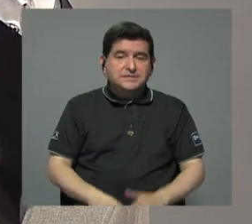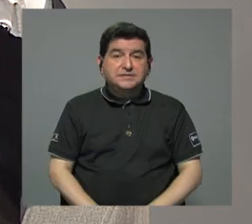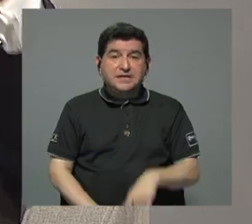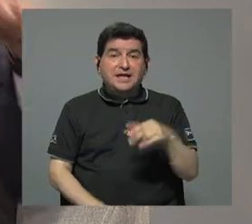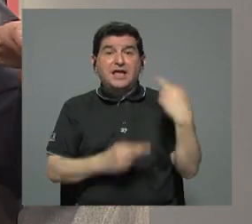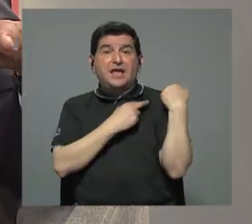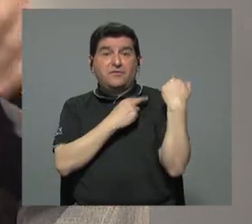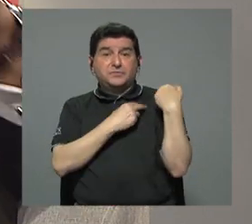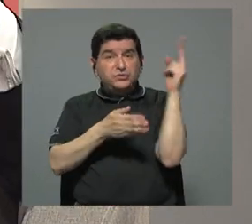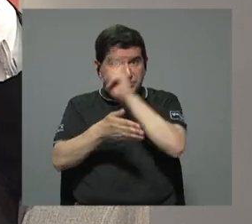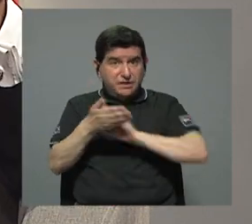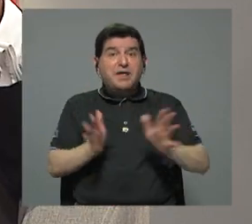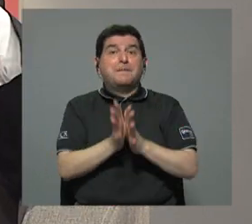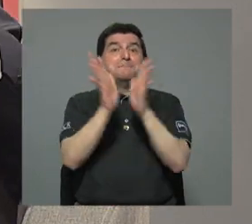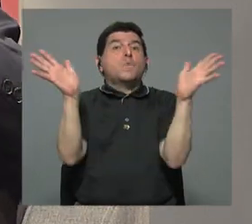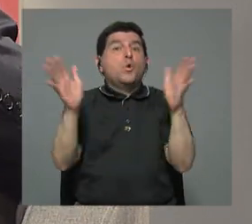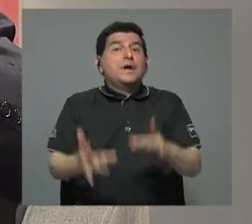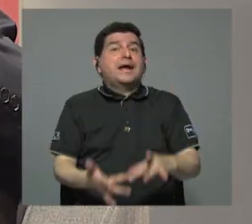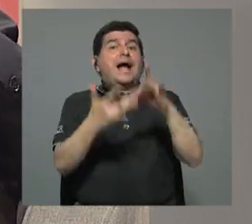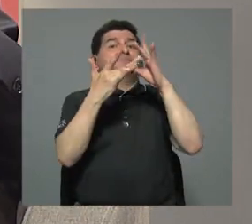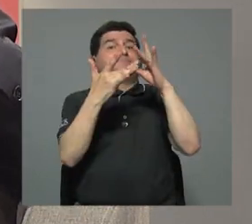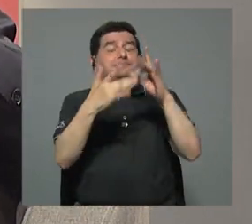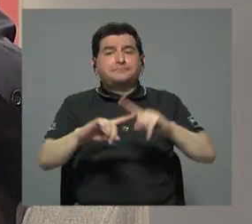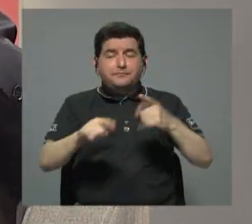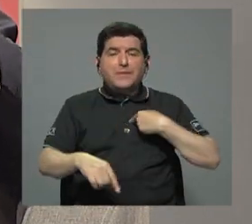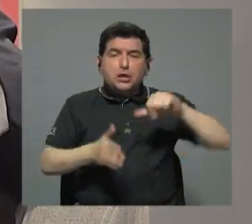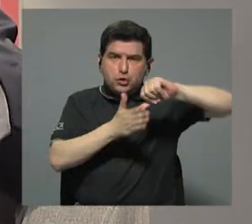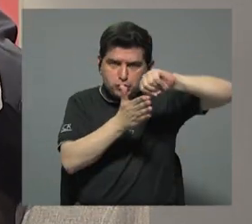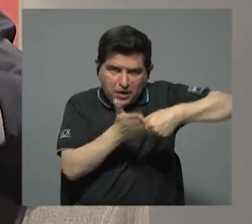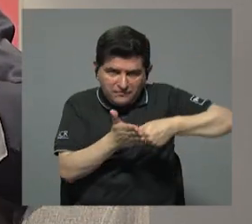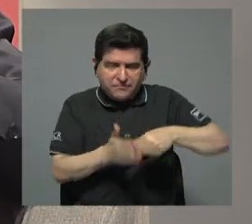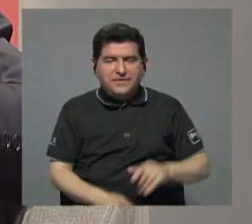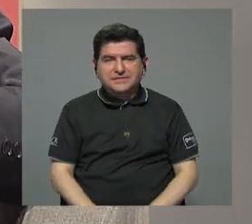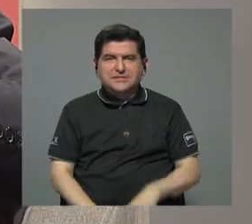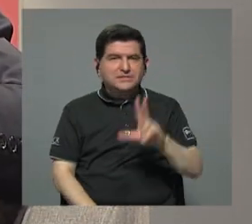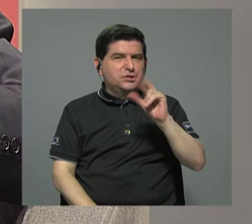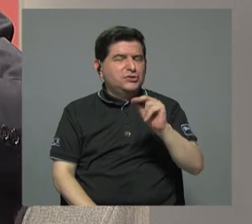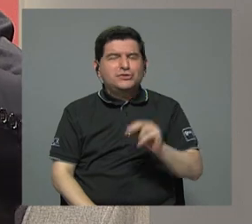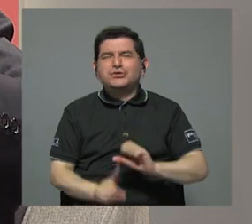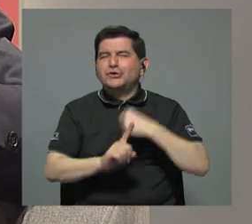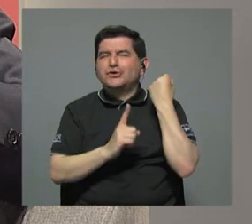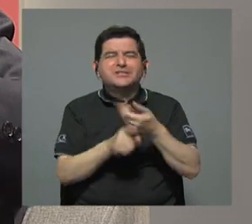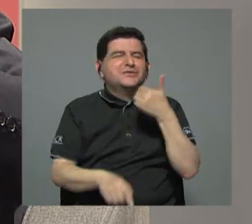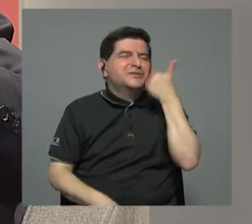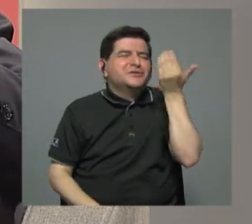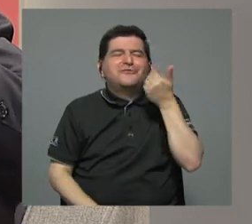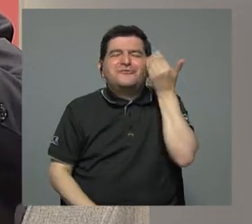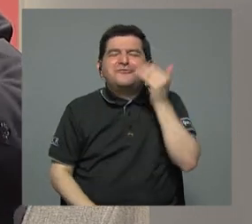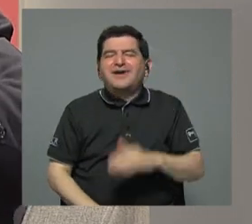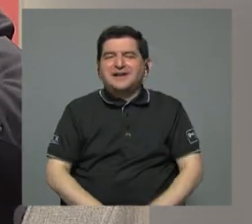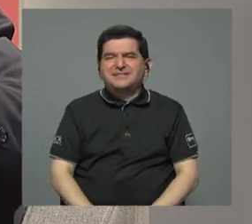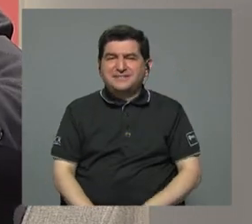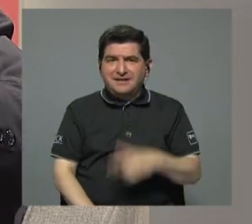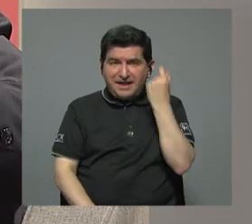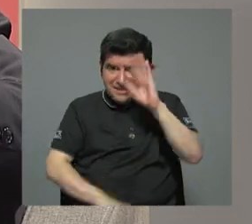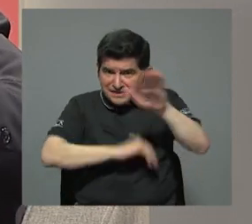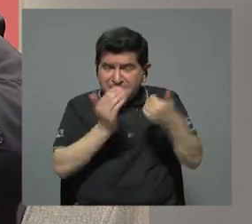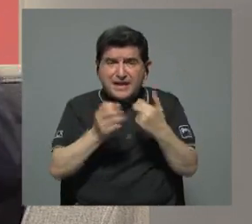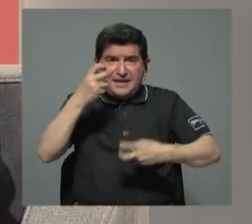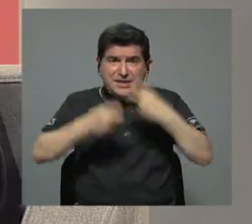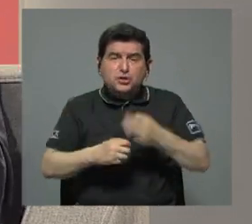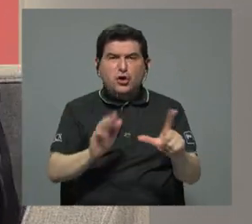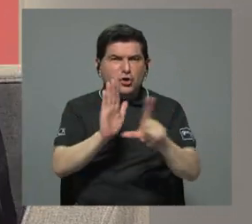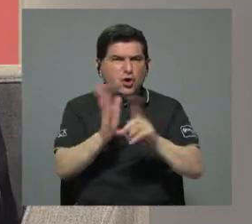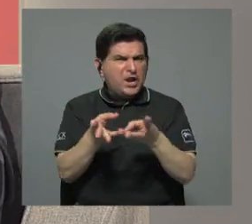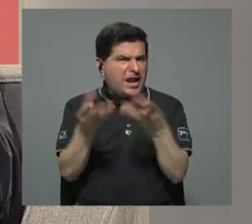eso es responsable de sensibilidades muy públicas fundamentalmente pero yo insisto no digamos en el facilismo de entender que todo el problema no sólo en